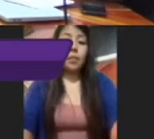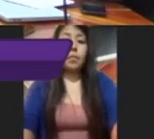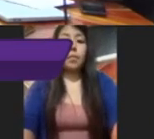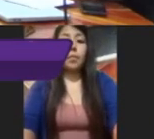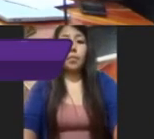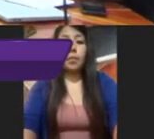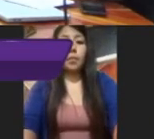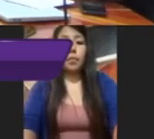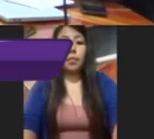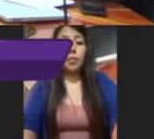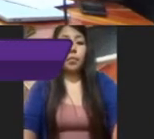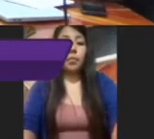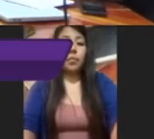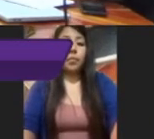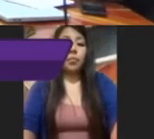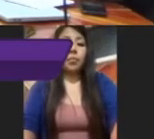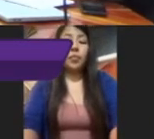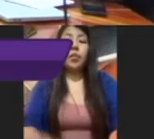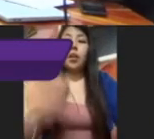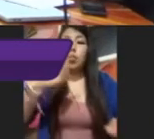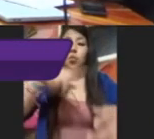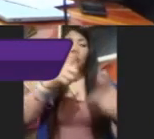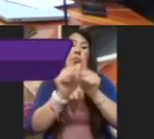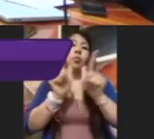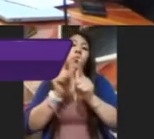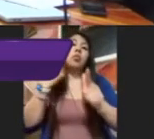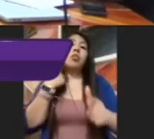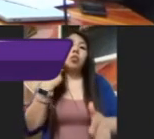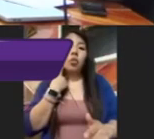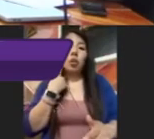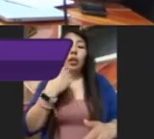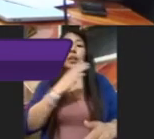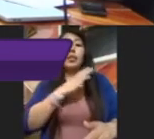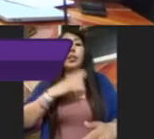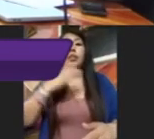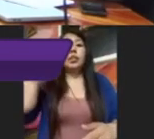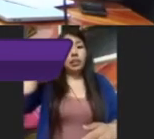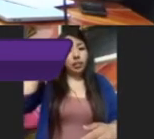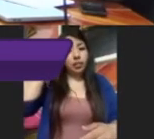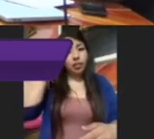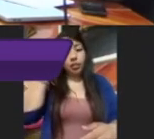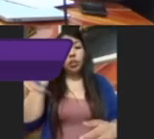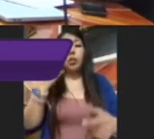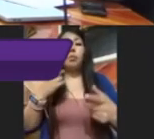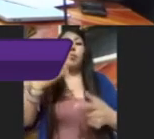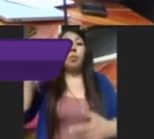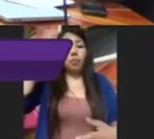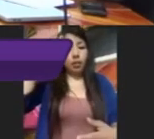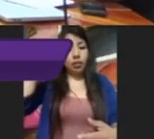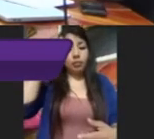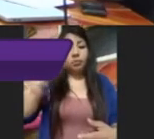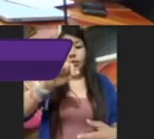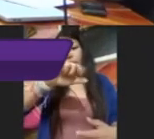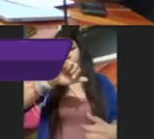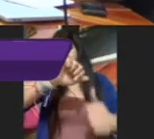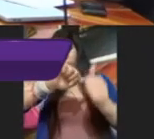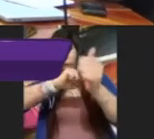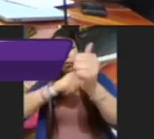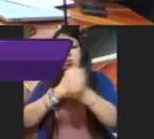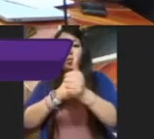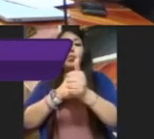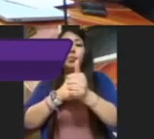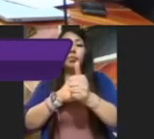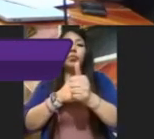políticos deberán postular cuando menos dos fórmulas de candidaturas indígenas integradas por propietarias y suplencias en los distritos